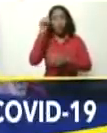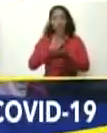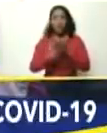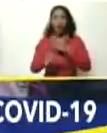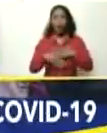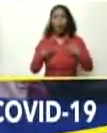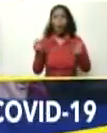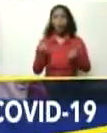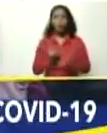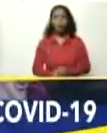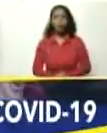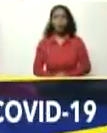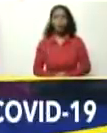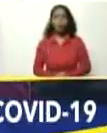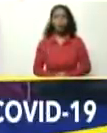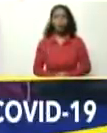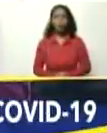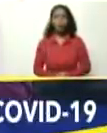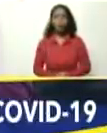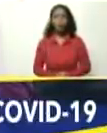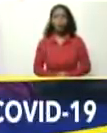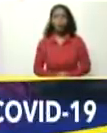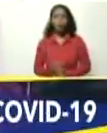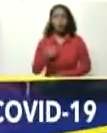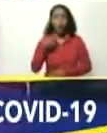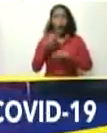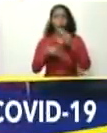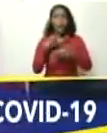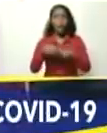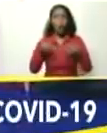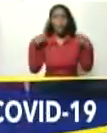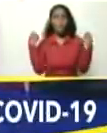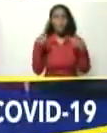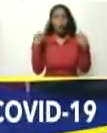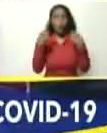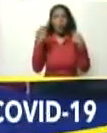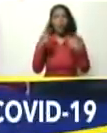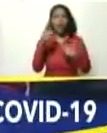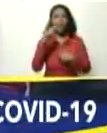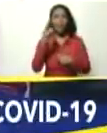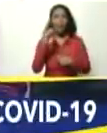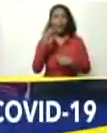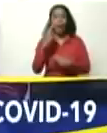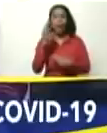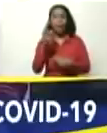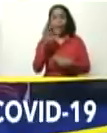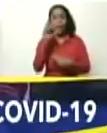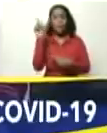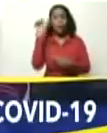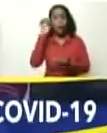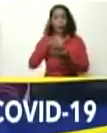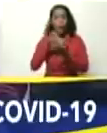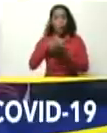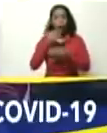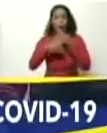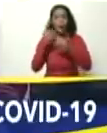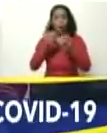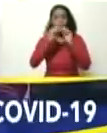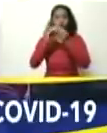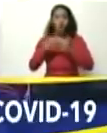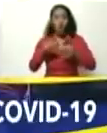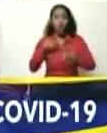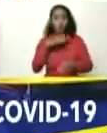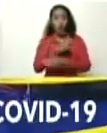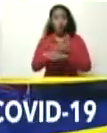curado. Estoy haciéndole propaganda al Teragrip, que lo produce en Aragua. Yo he